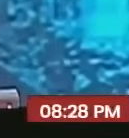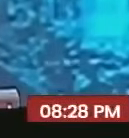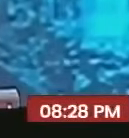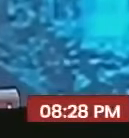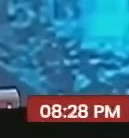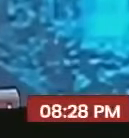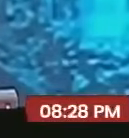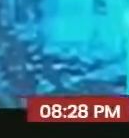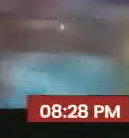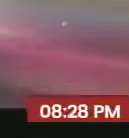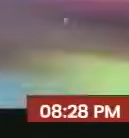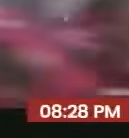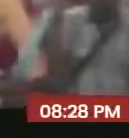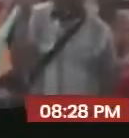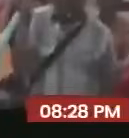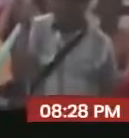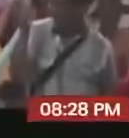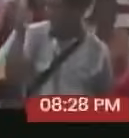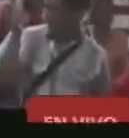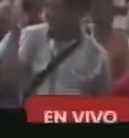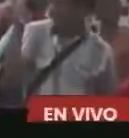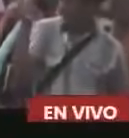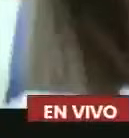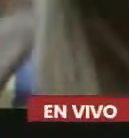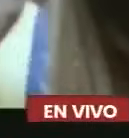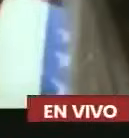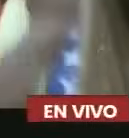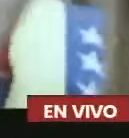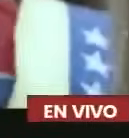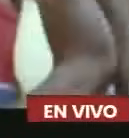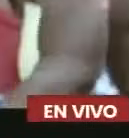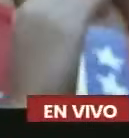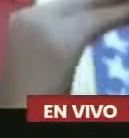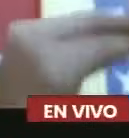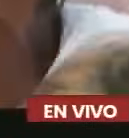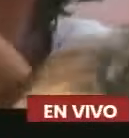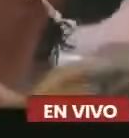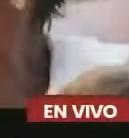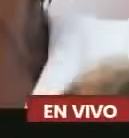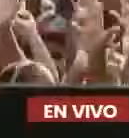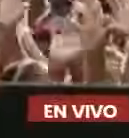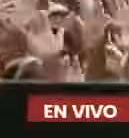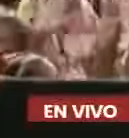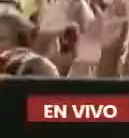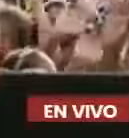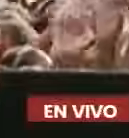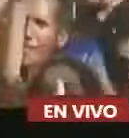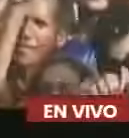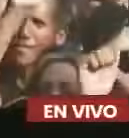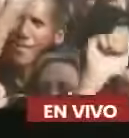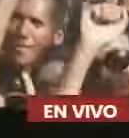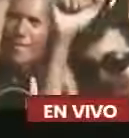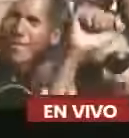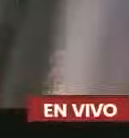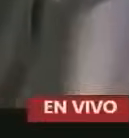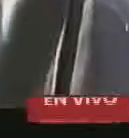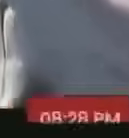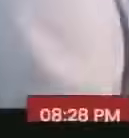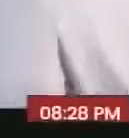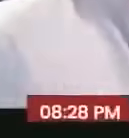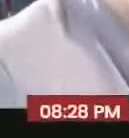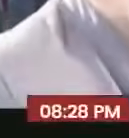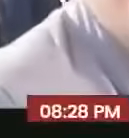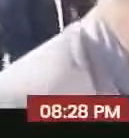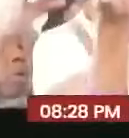a marchar unido, a unir fuerza moral, a unir fuerza espiritual, a unir toda la